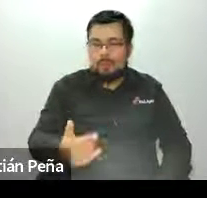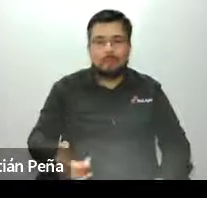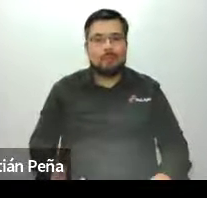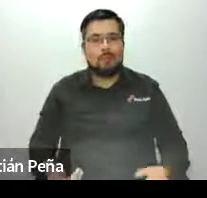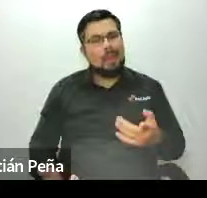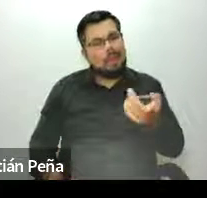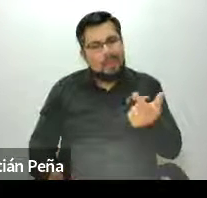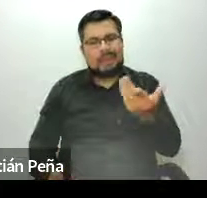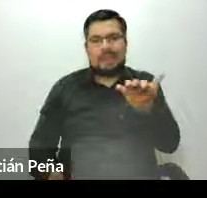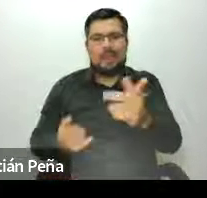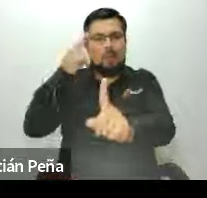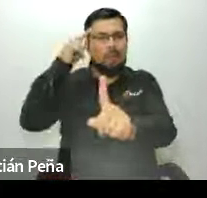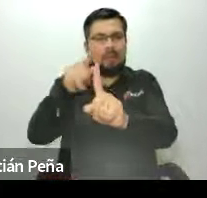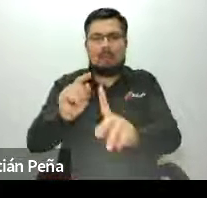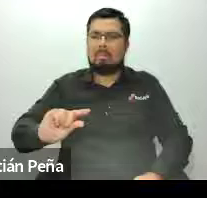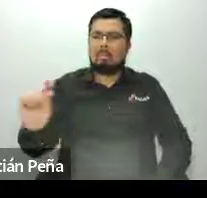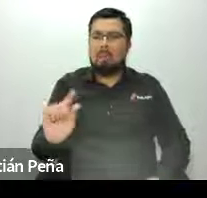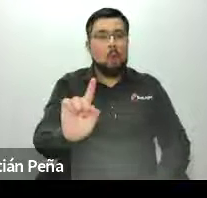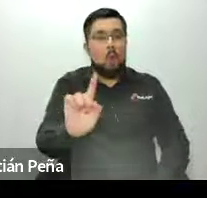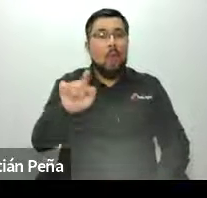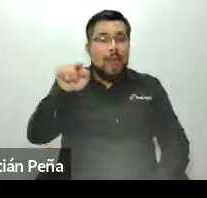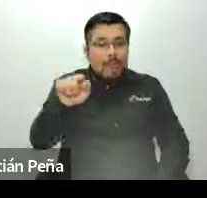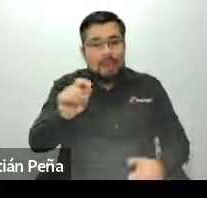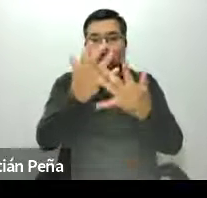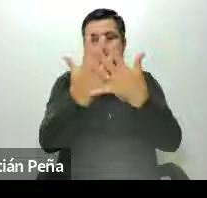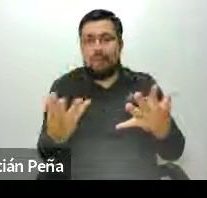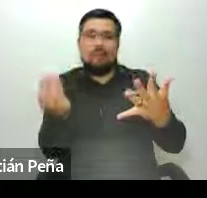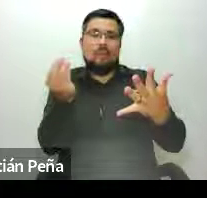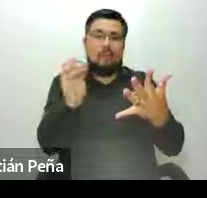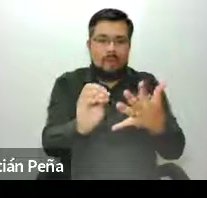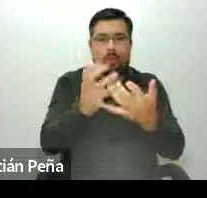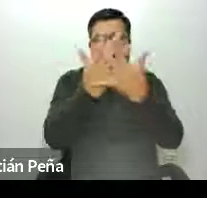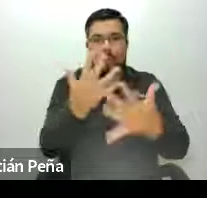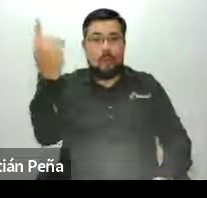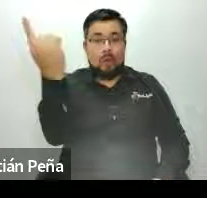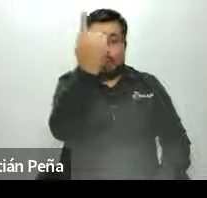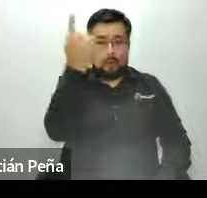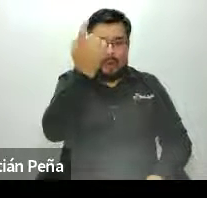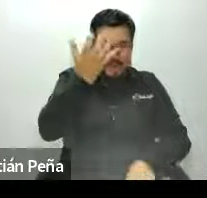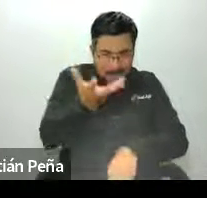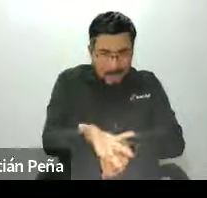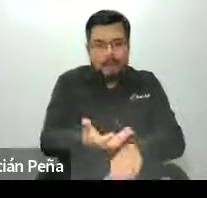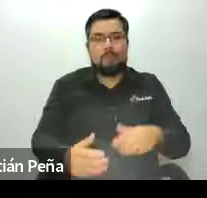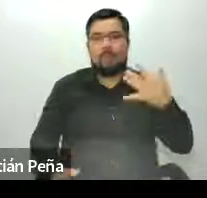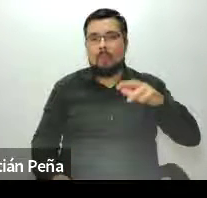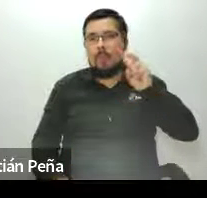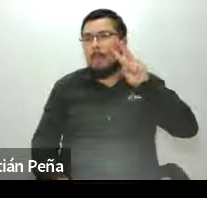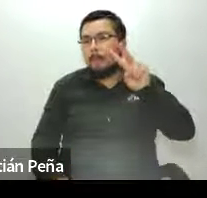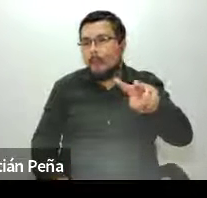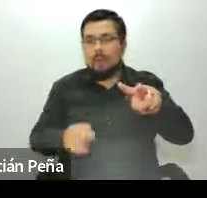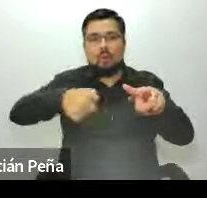currículo nacional, ¿no? Objetivos que tienen que estar. Y es importante mirar, nosotros también tratamos de orientar